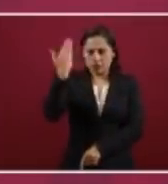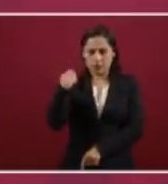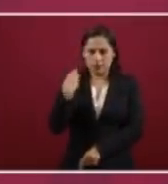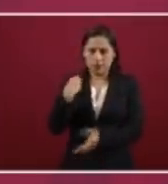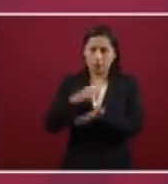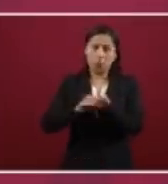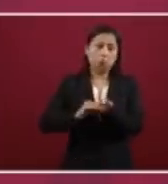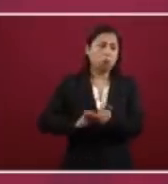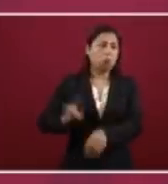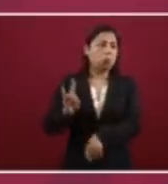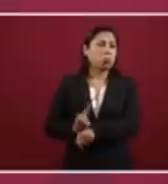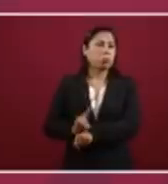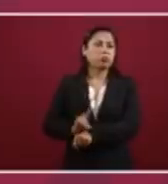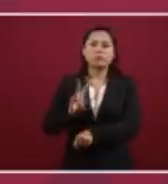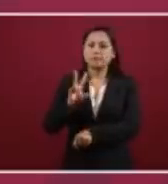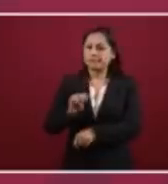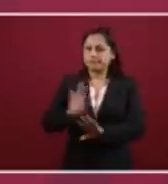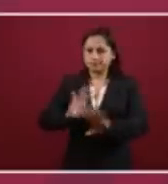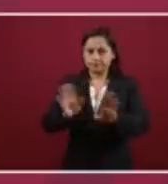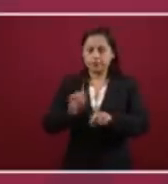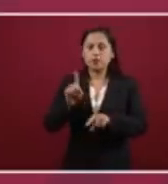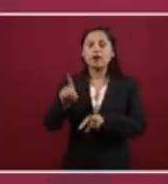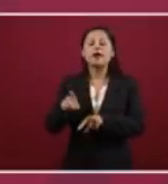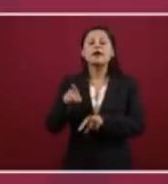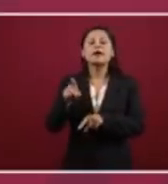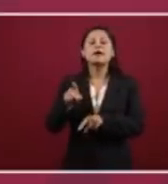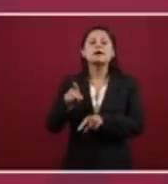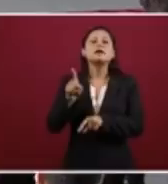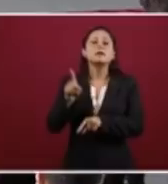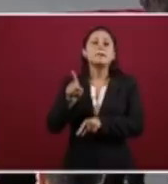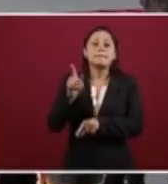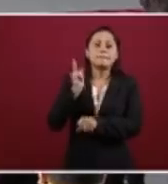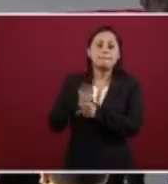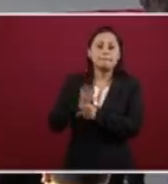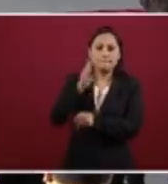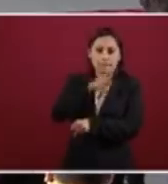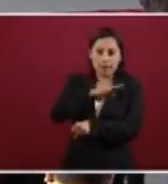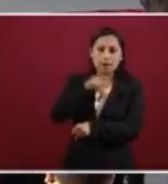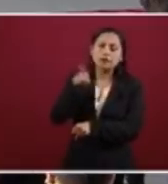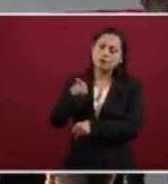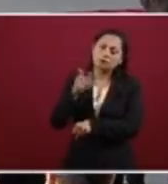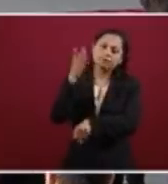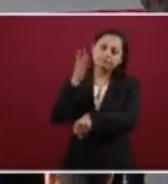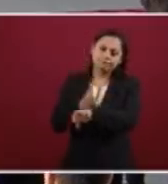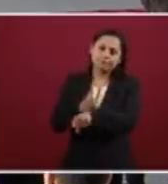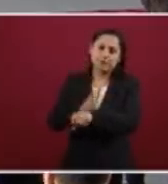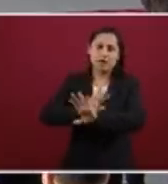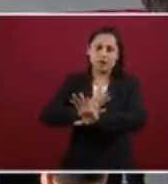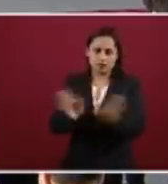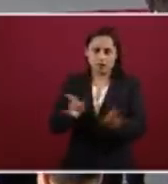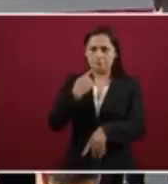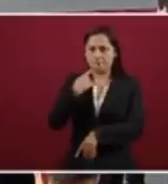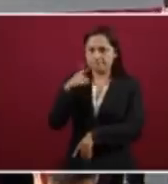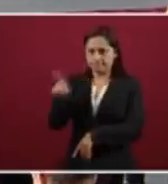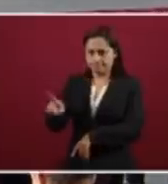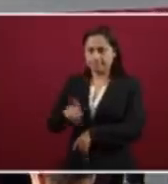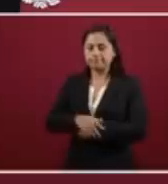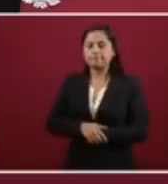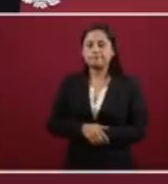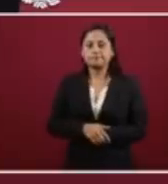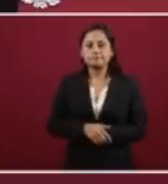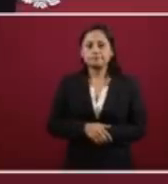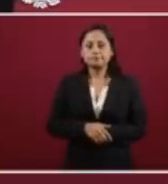detecta no vamos a dejar pasar y ya se está actuando en ese sentido. Y esto